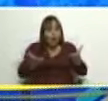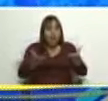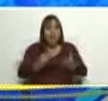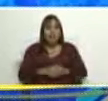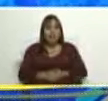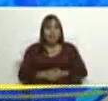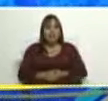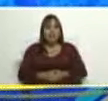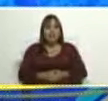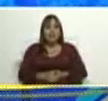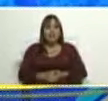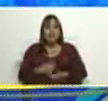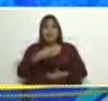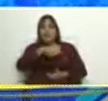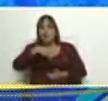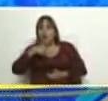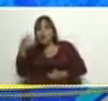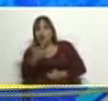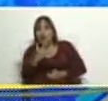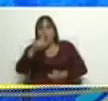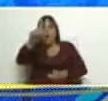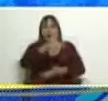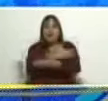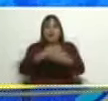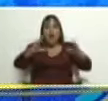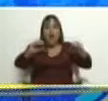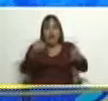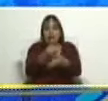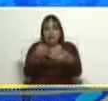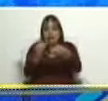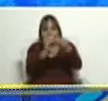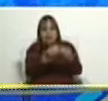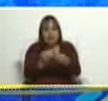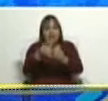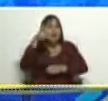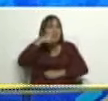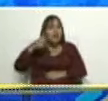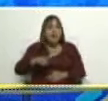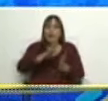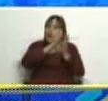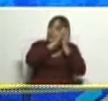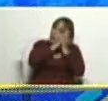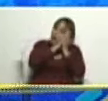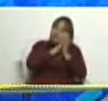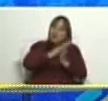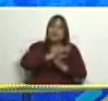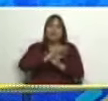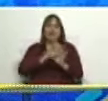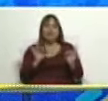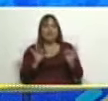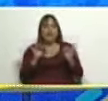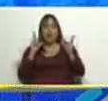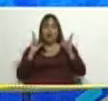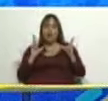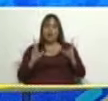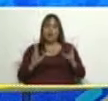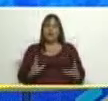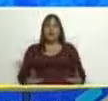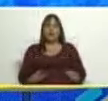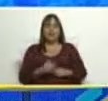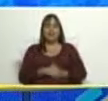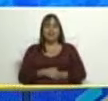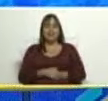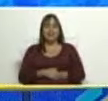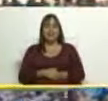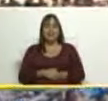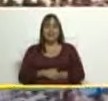Estamos pariendo 1 millón de colchones de calidad máxima para que el pueblo duerma su sueño reparador,